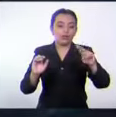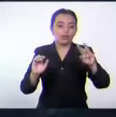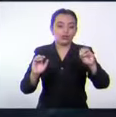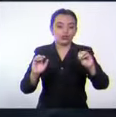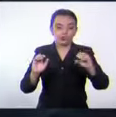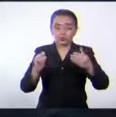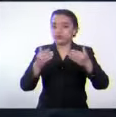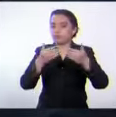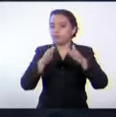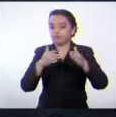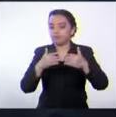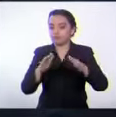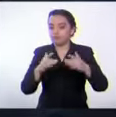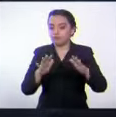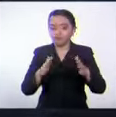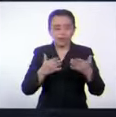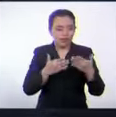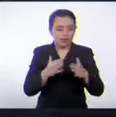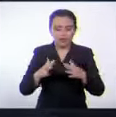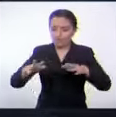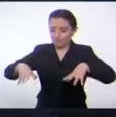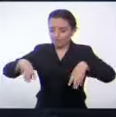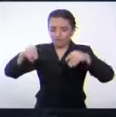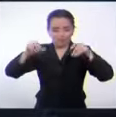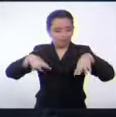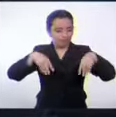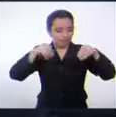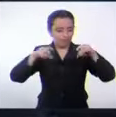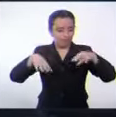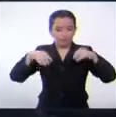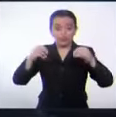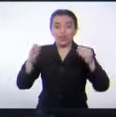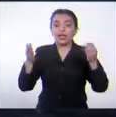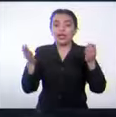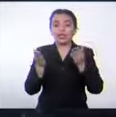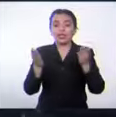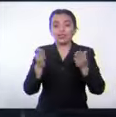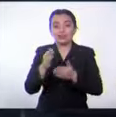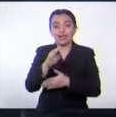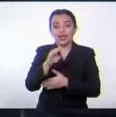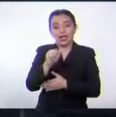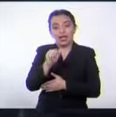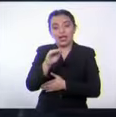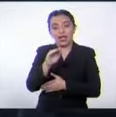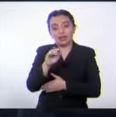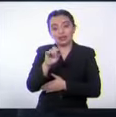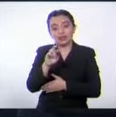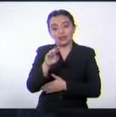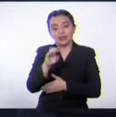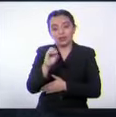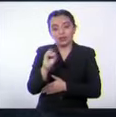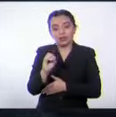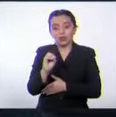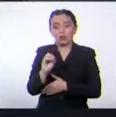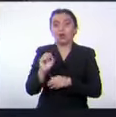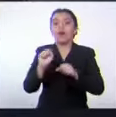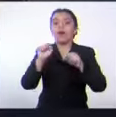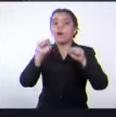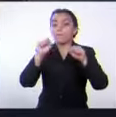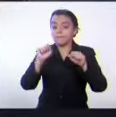la corteza terrestre, lo que hace que el acero sea un material de alta